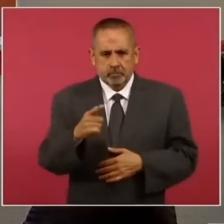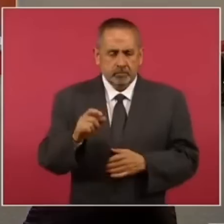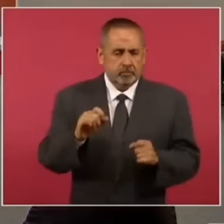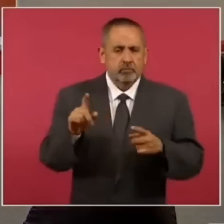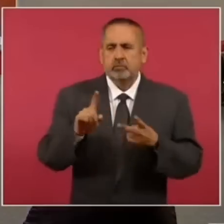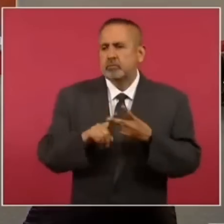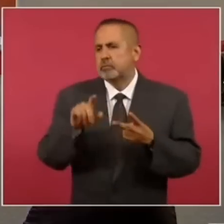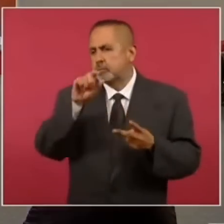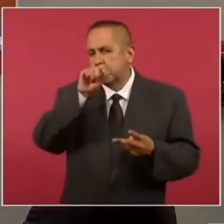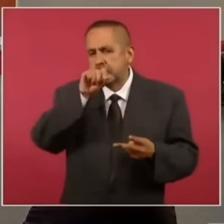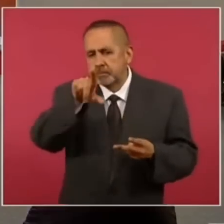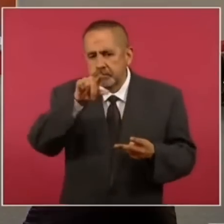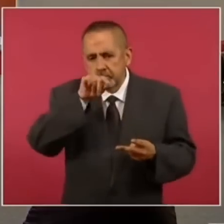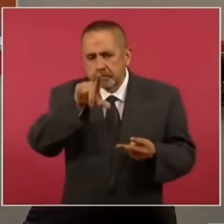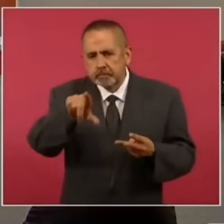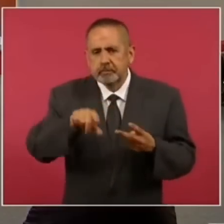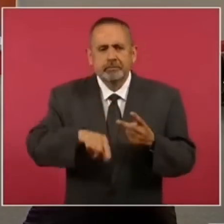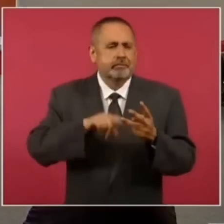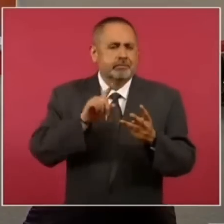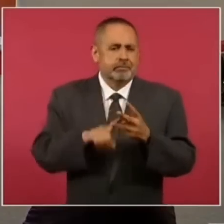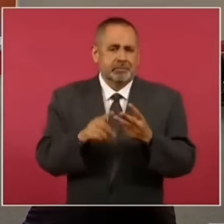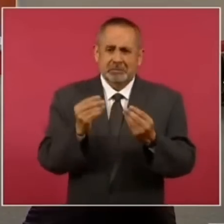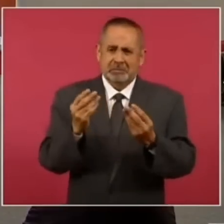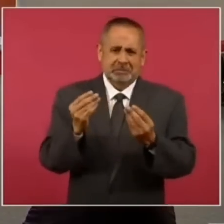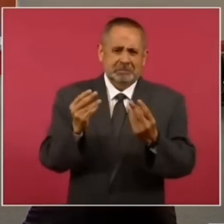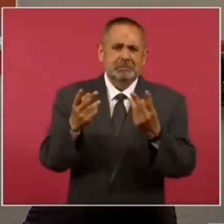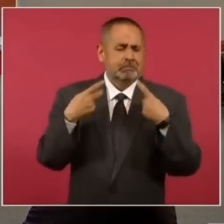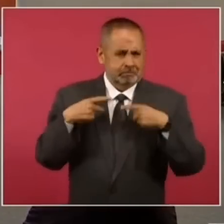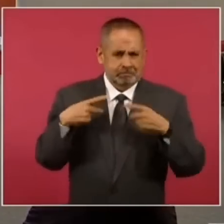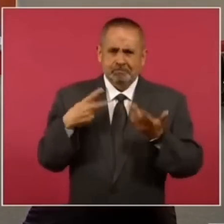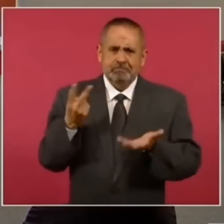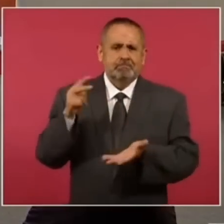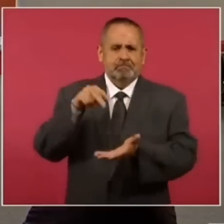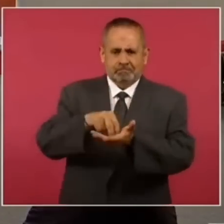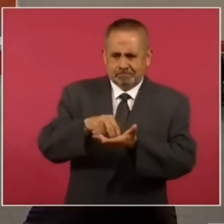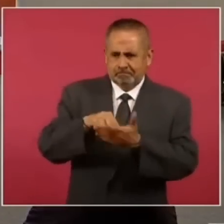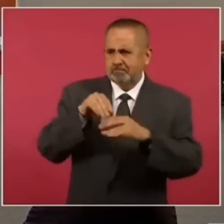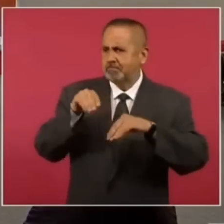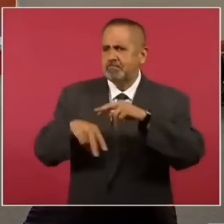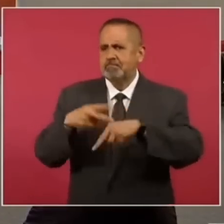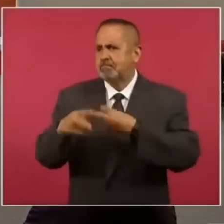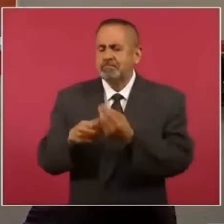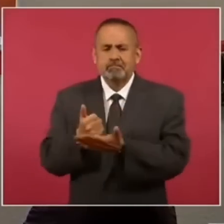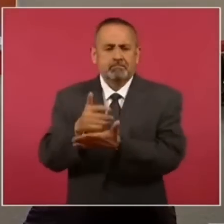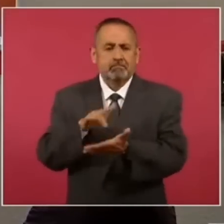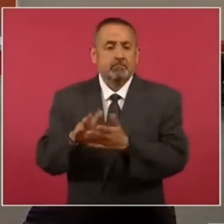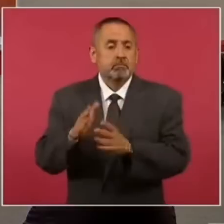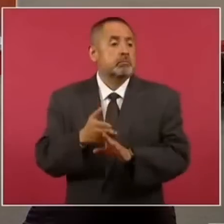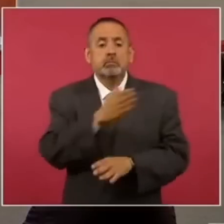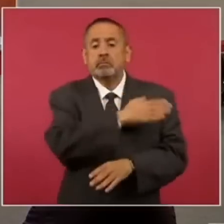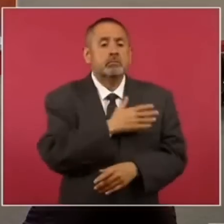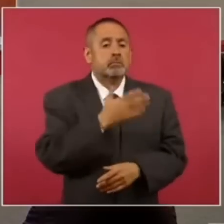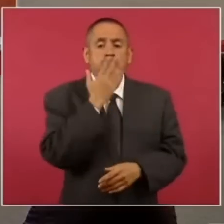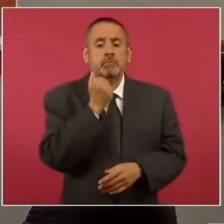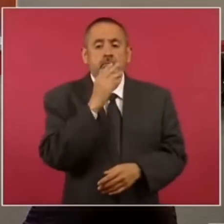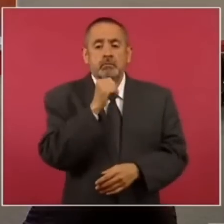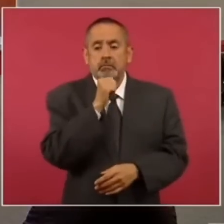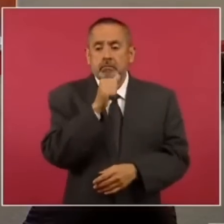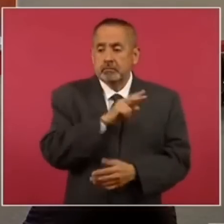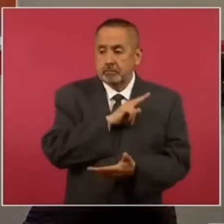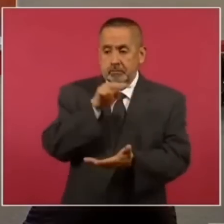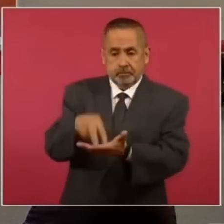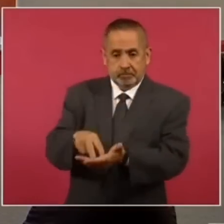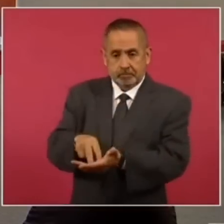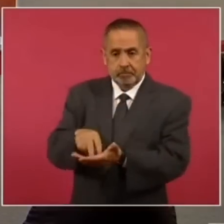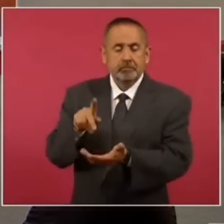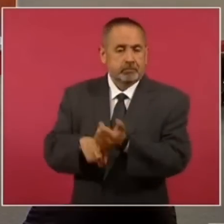o Jalisco en Guardia Nacional, son muchos elementos que no se tenían antes